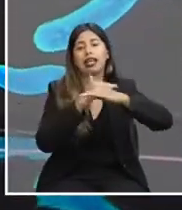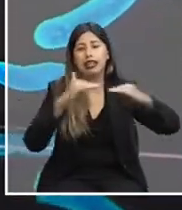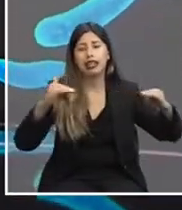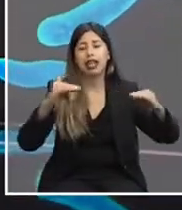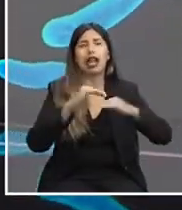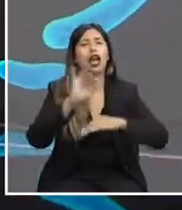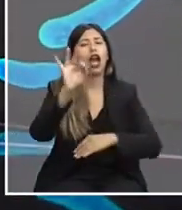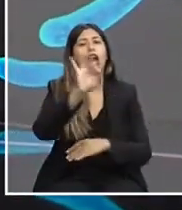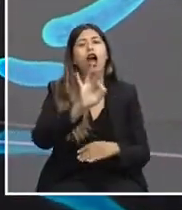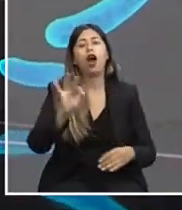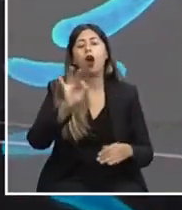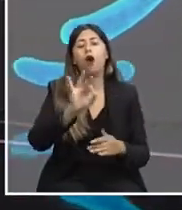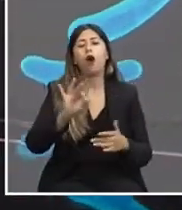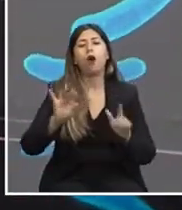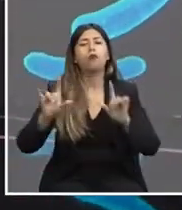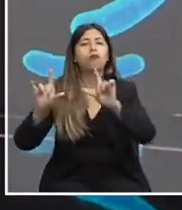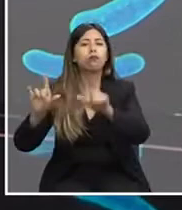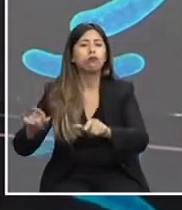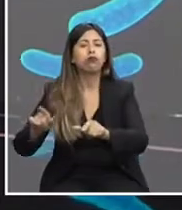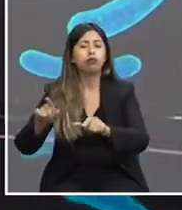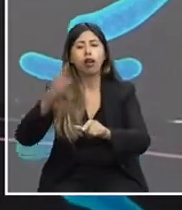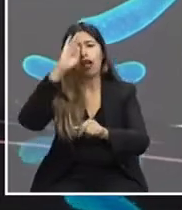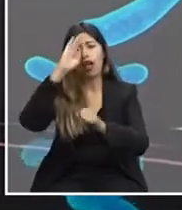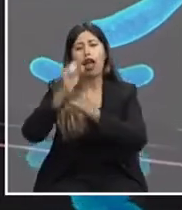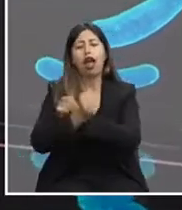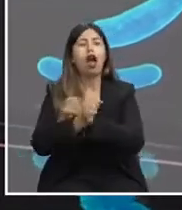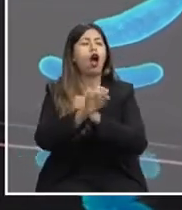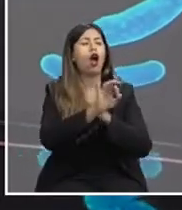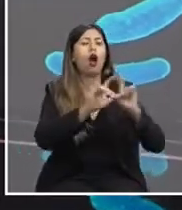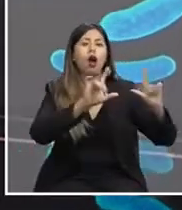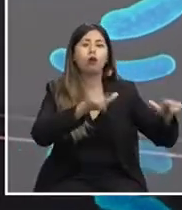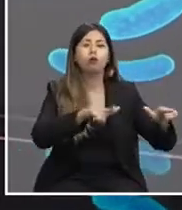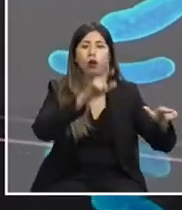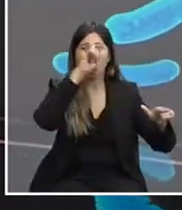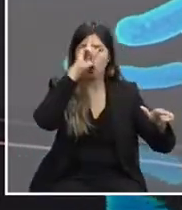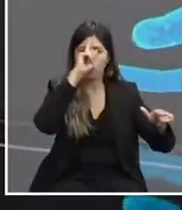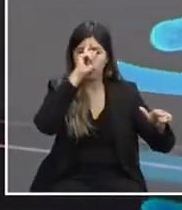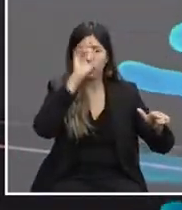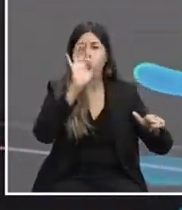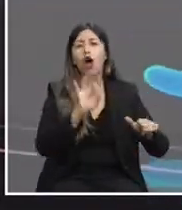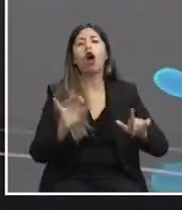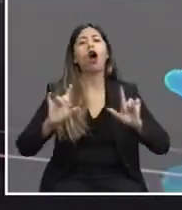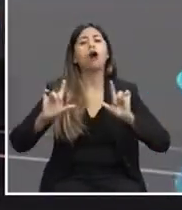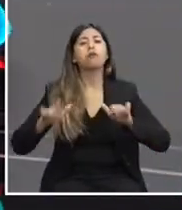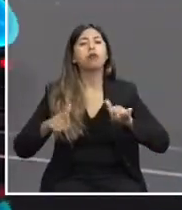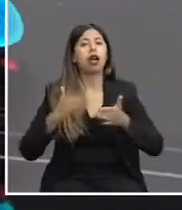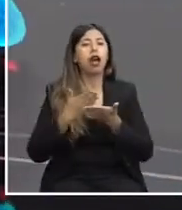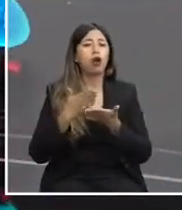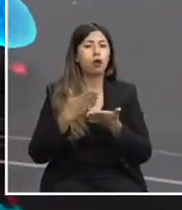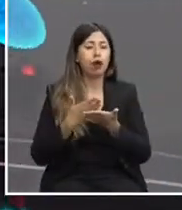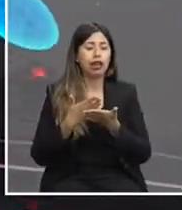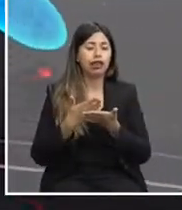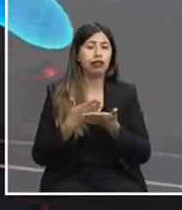ejemplo, un hospital o una escuela. Y luego tenemos lo que es la llamada vulnerabilidad